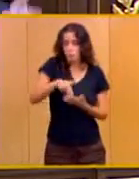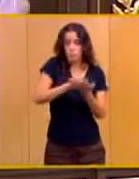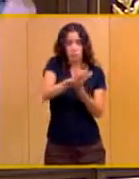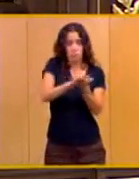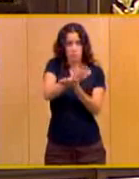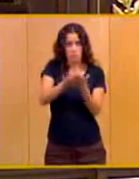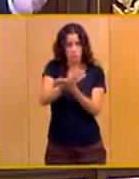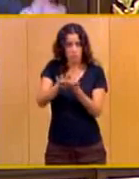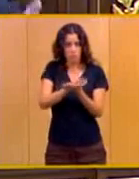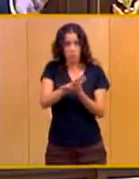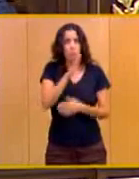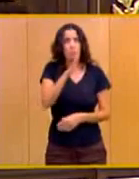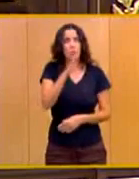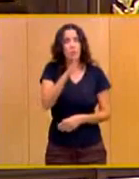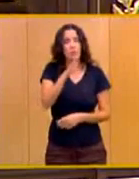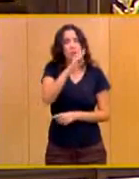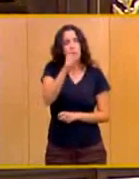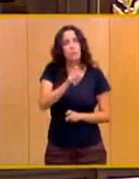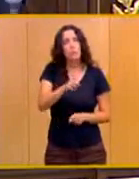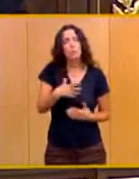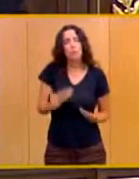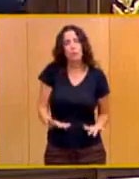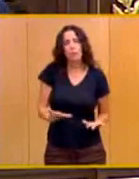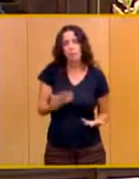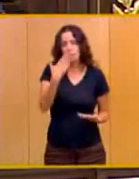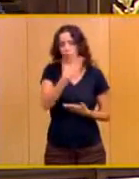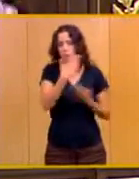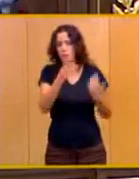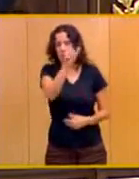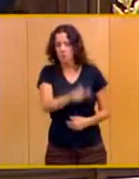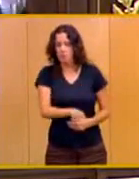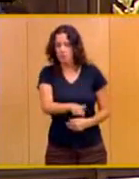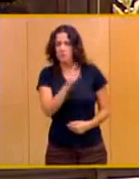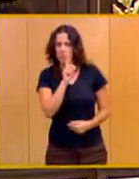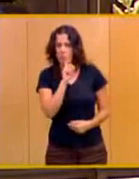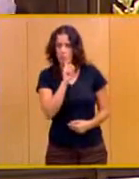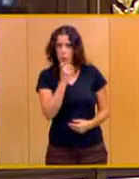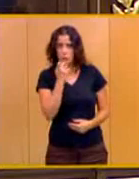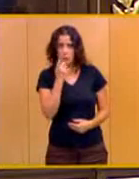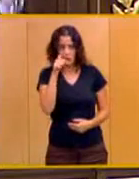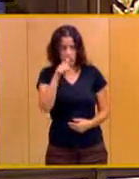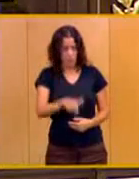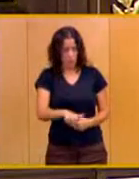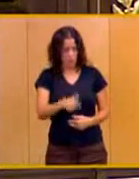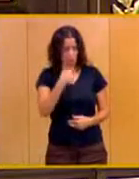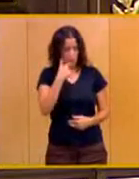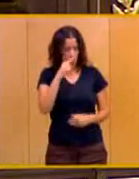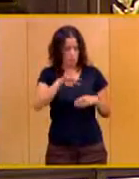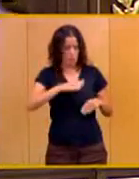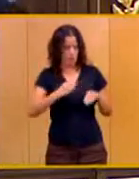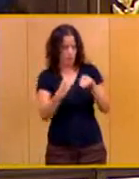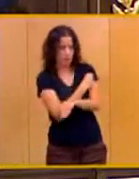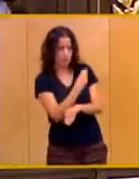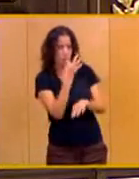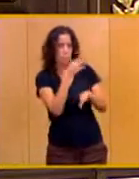pregunta que hay que hacerse es cómo se puede confiar en una persona que dice una cosa a la contraria, que cambia de criterio, que le echa la culpa de todo a